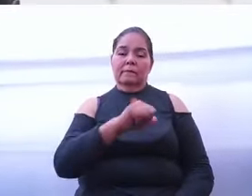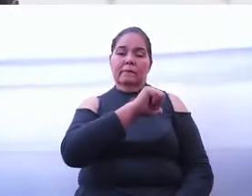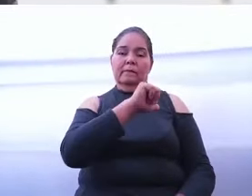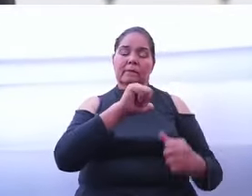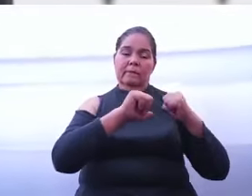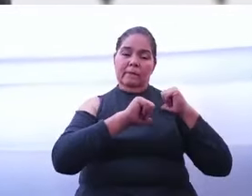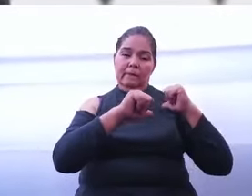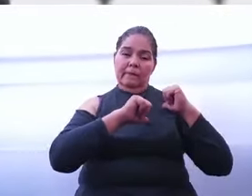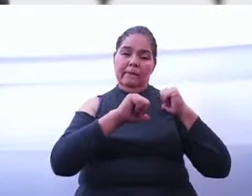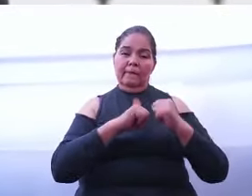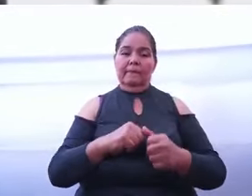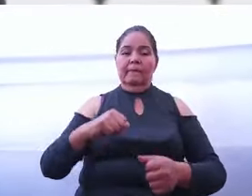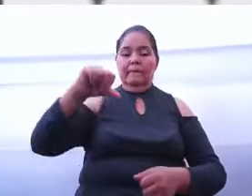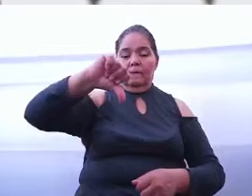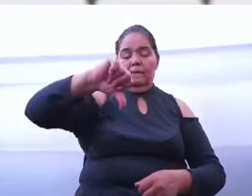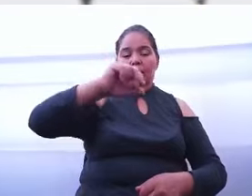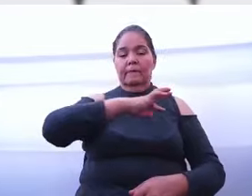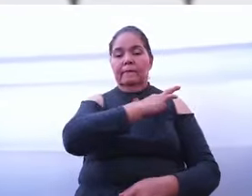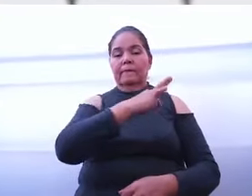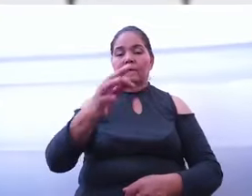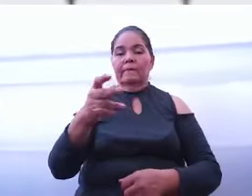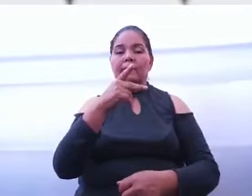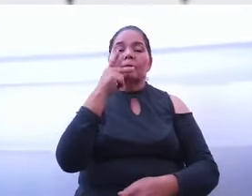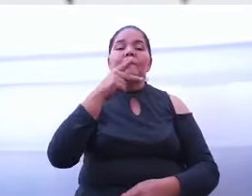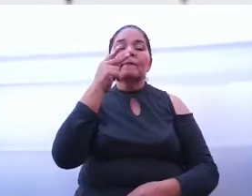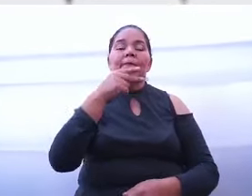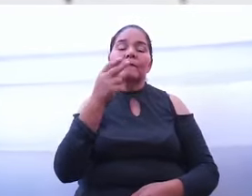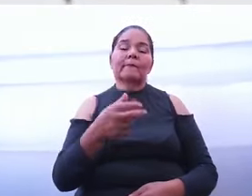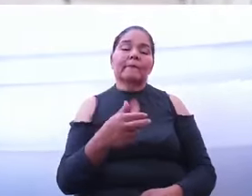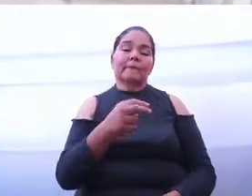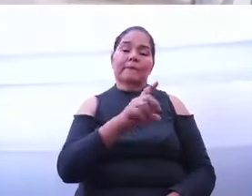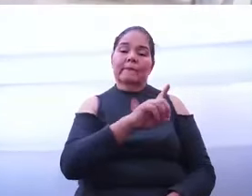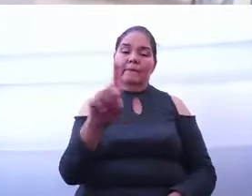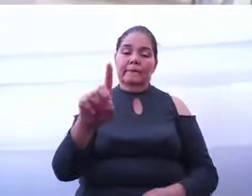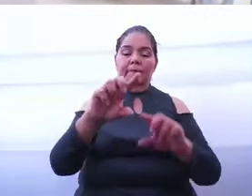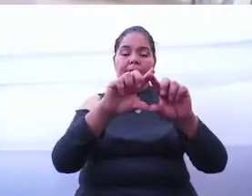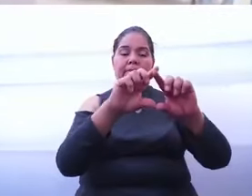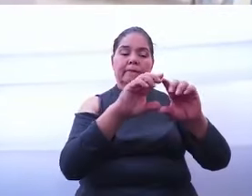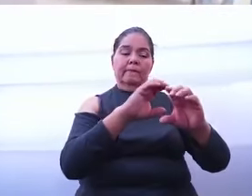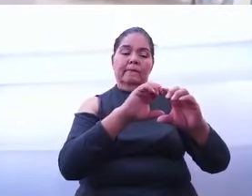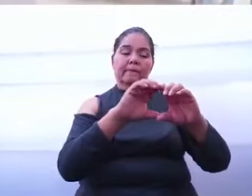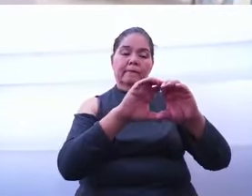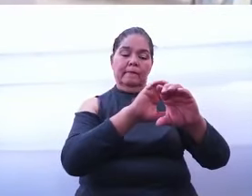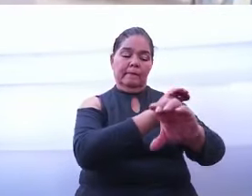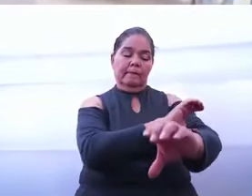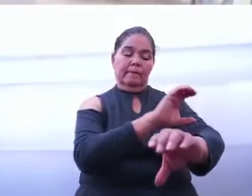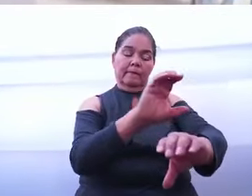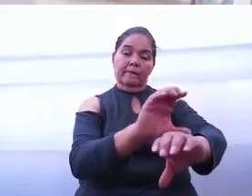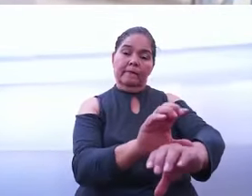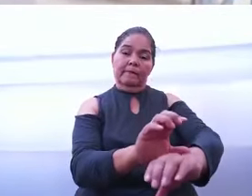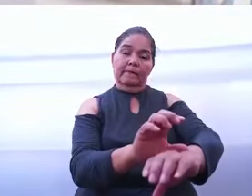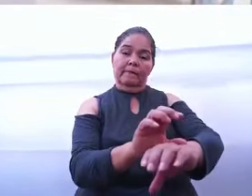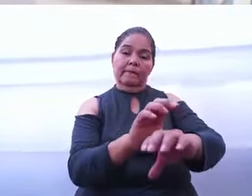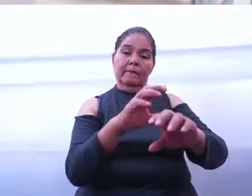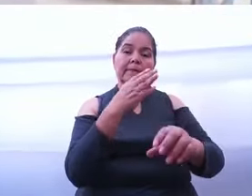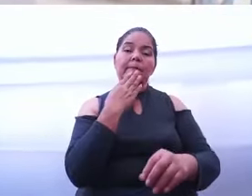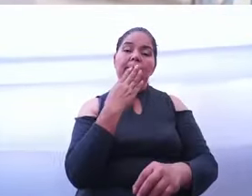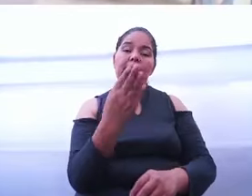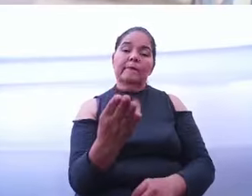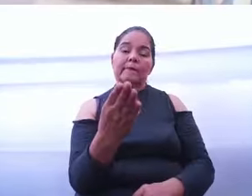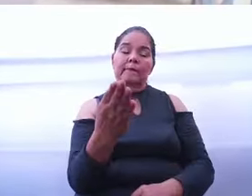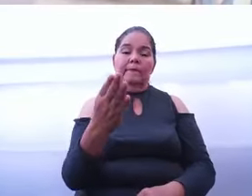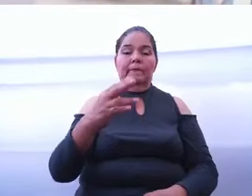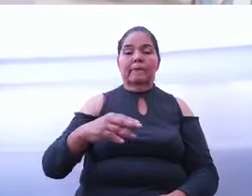Porque hoy podemos hablar de coordinación efectiva. No hay seguridad que valga si no